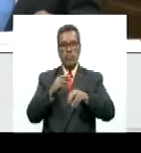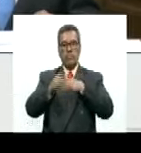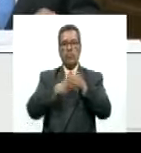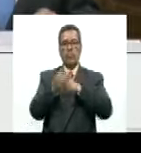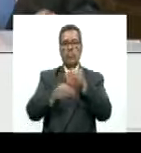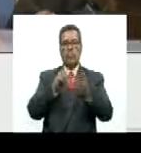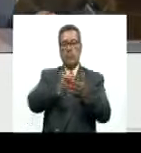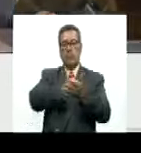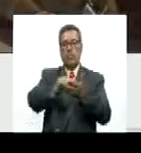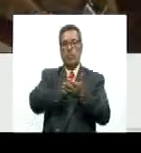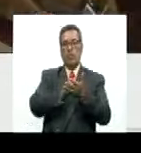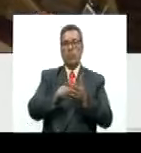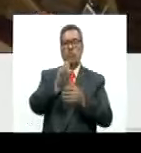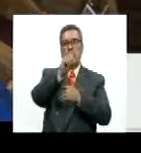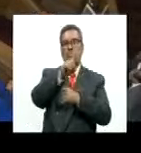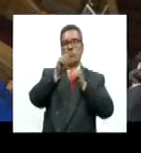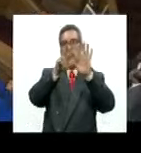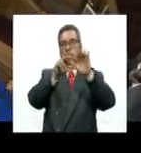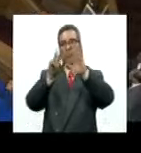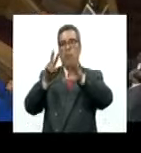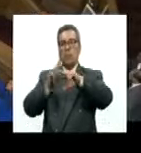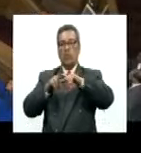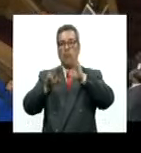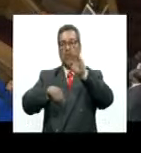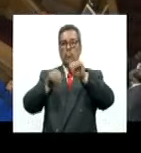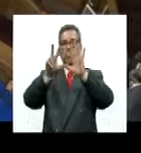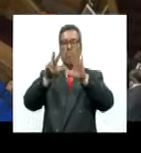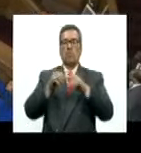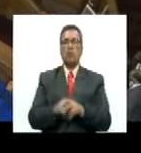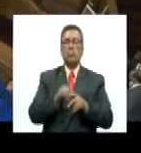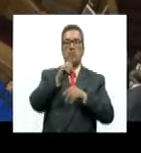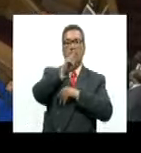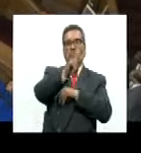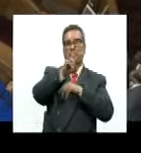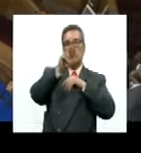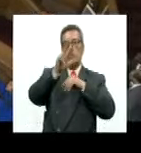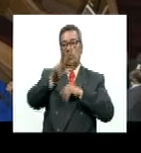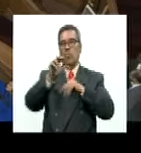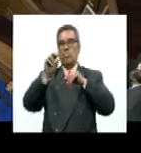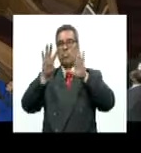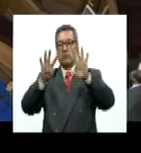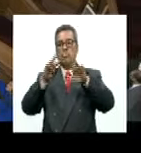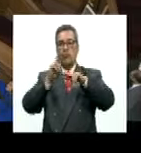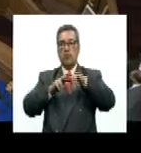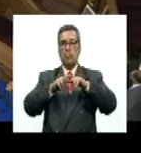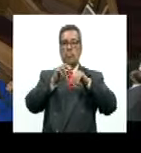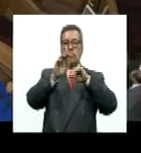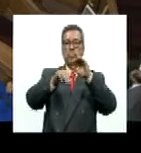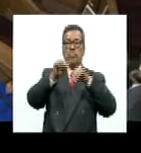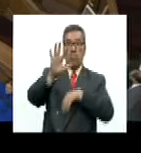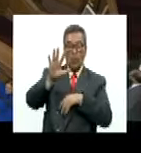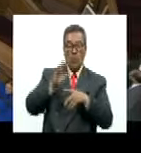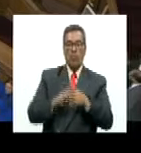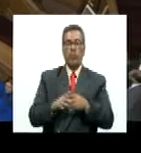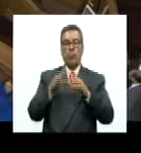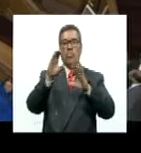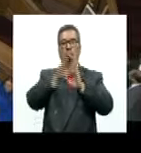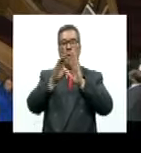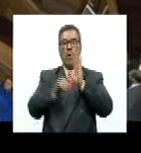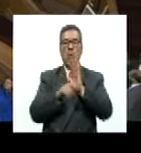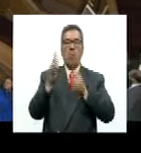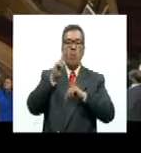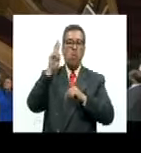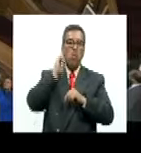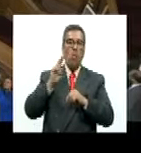en los artículos 187, numeral 18, y 239, numeral 5, de la Constitución de